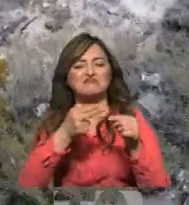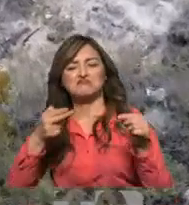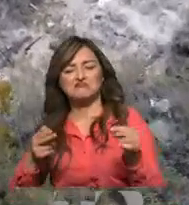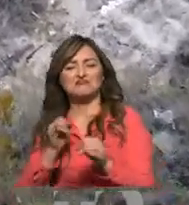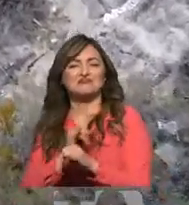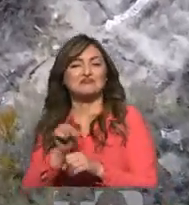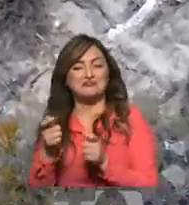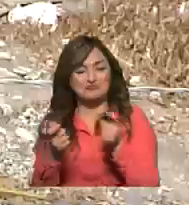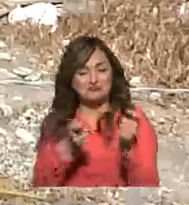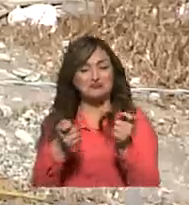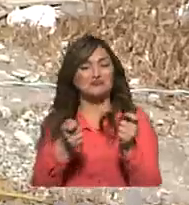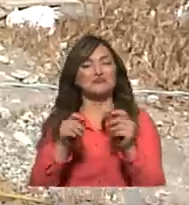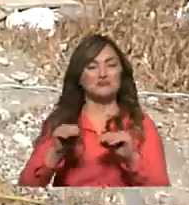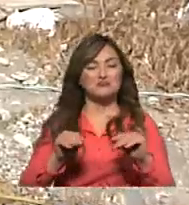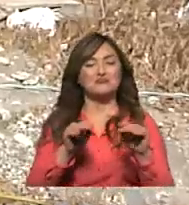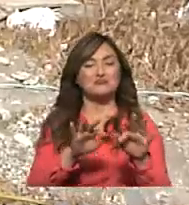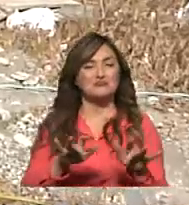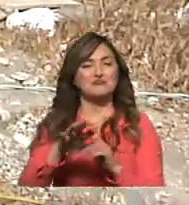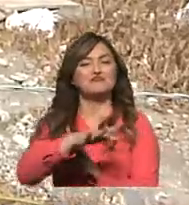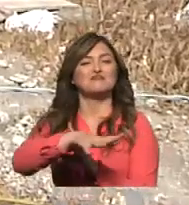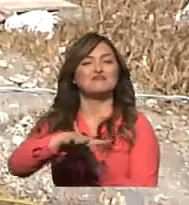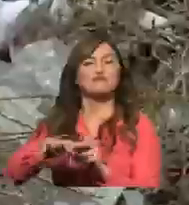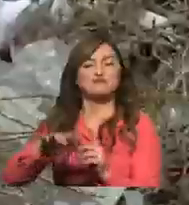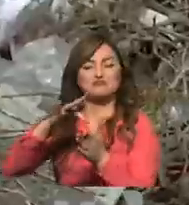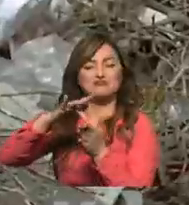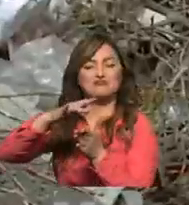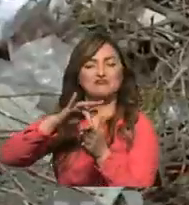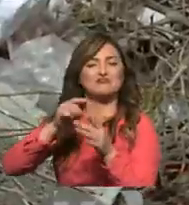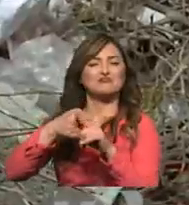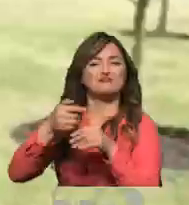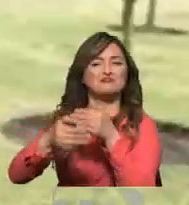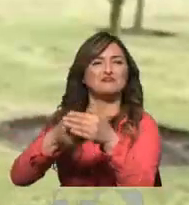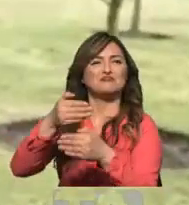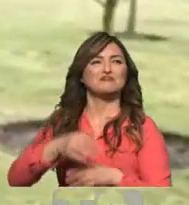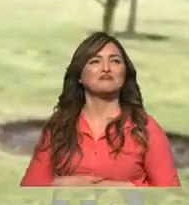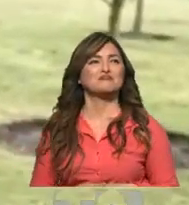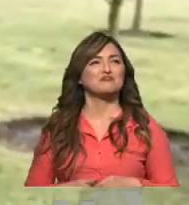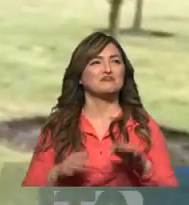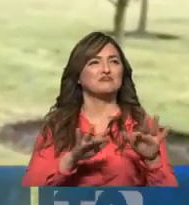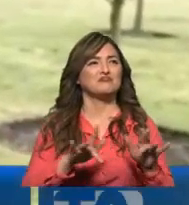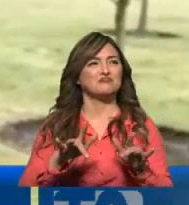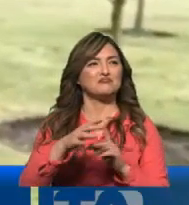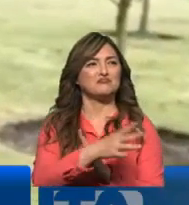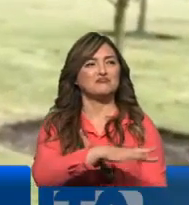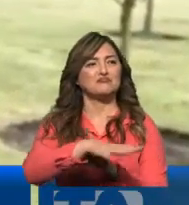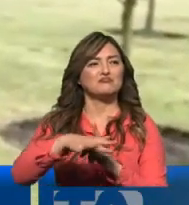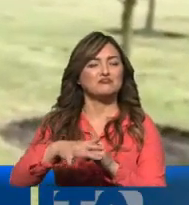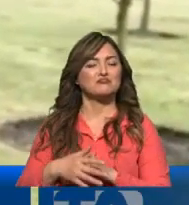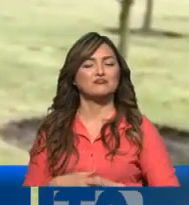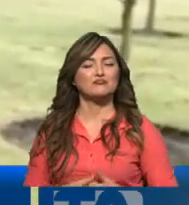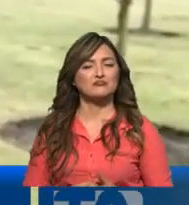Insiste en que el manejo que se está dando a la Secretaría de Ambiente pone en riesgo varios procesos. La Secretaría de Ambiente ha sido